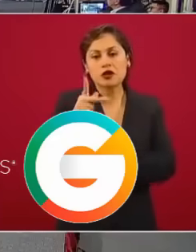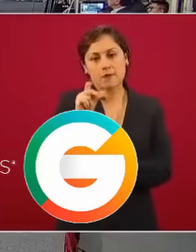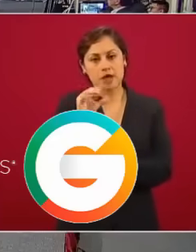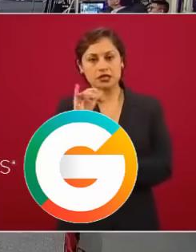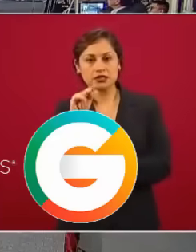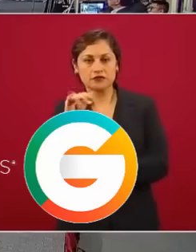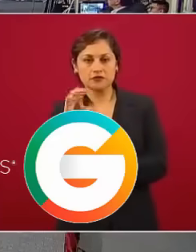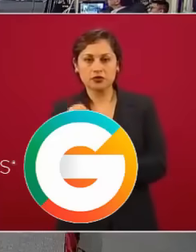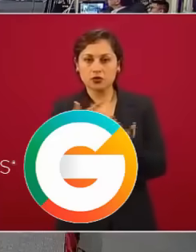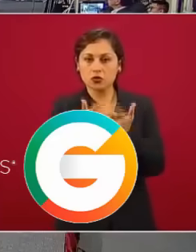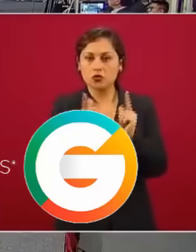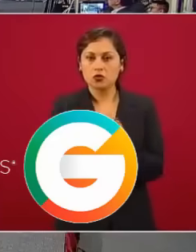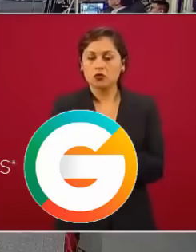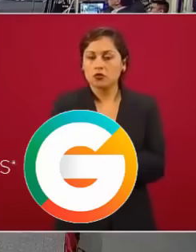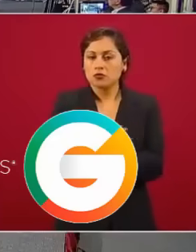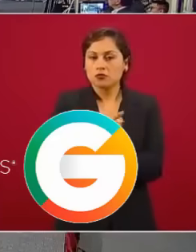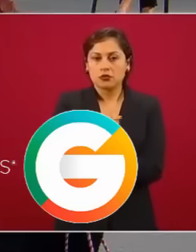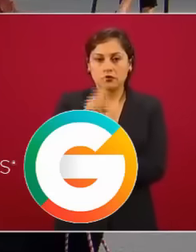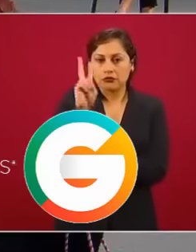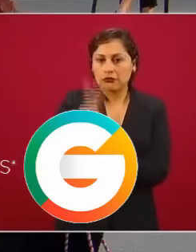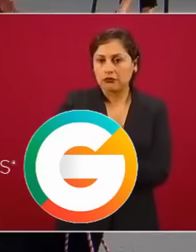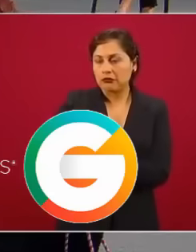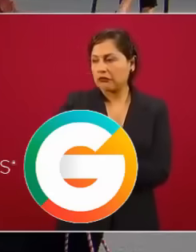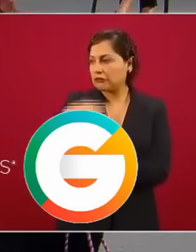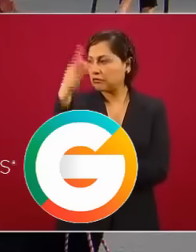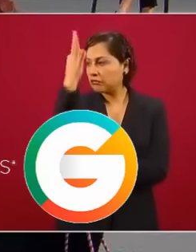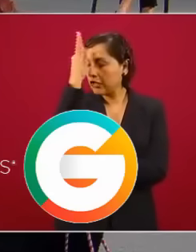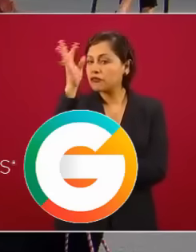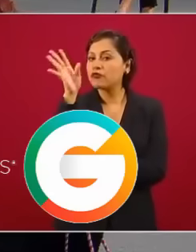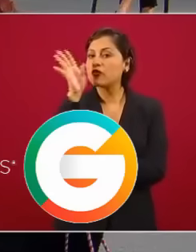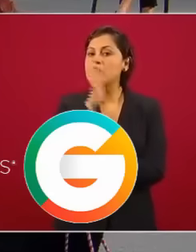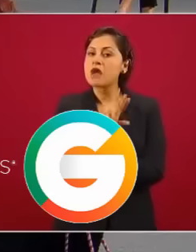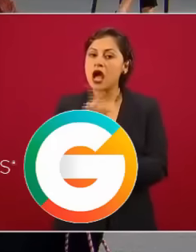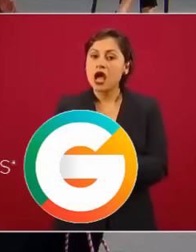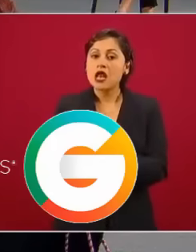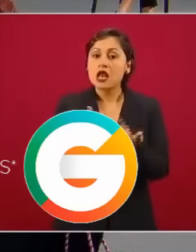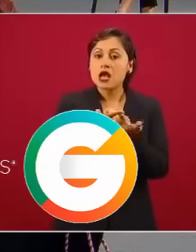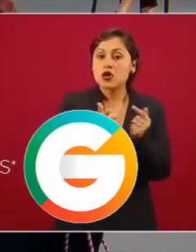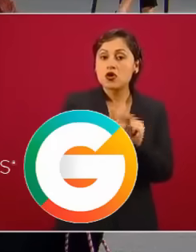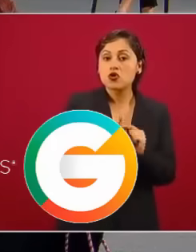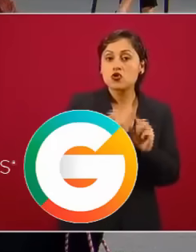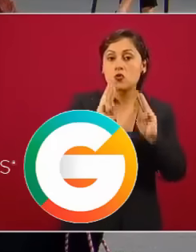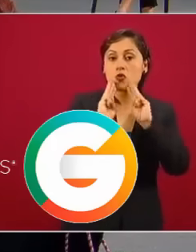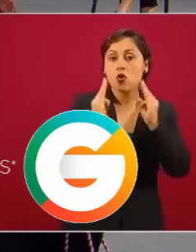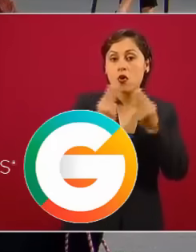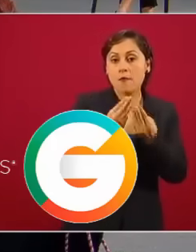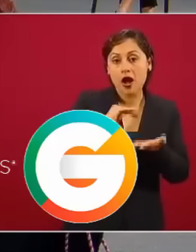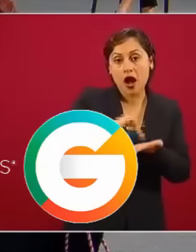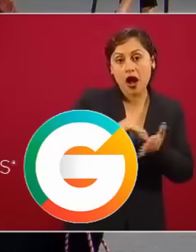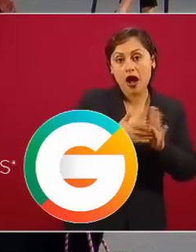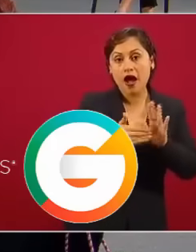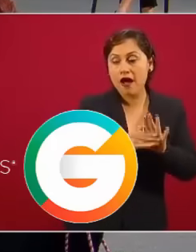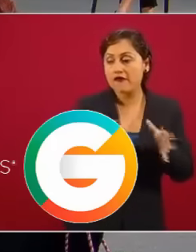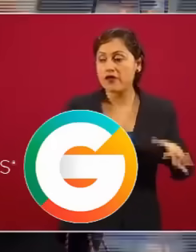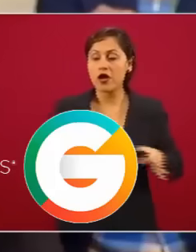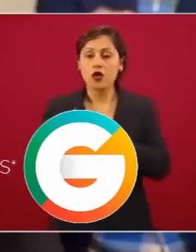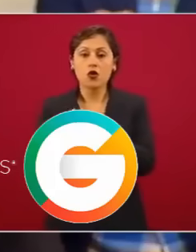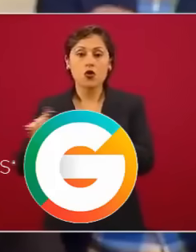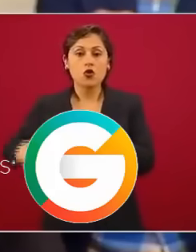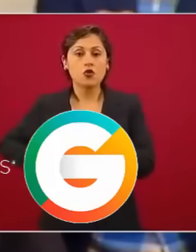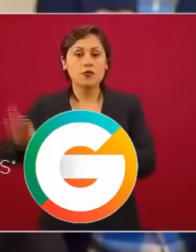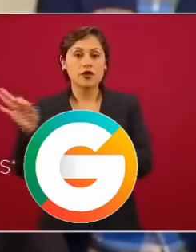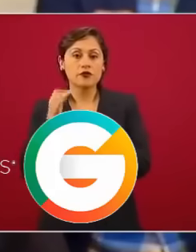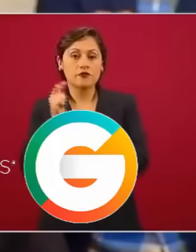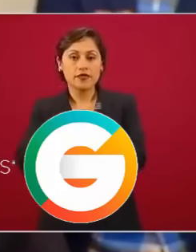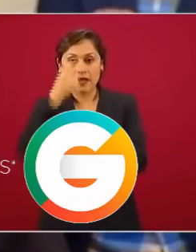idea tontísima de acabar pronto uniendo fuerzas, las del crimen organizado del Pacífico, con el gobierno federal para acabar